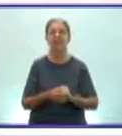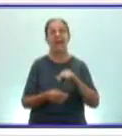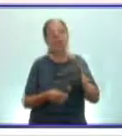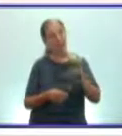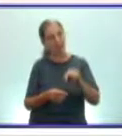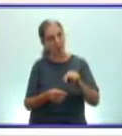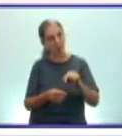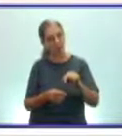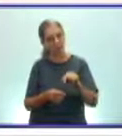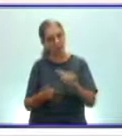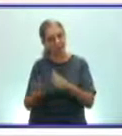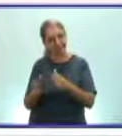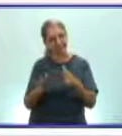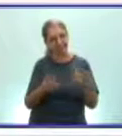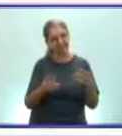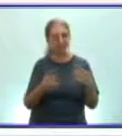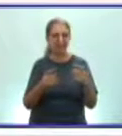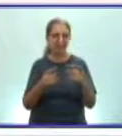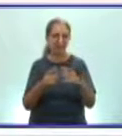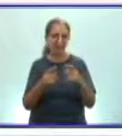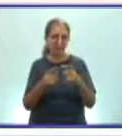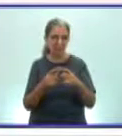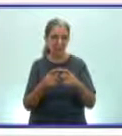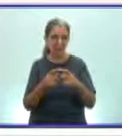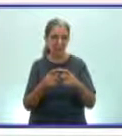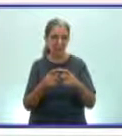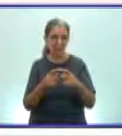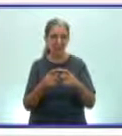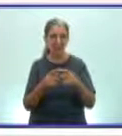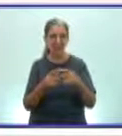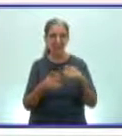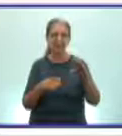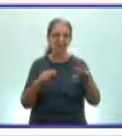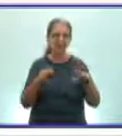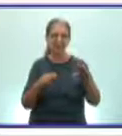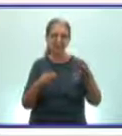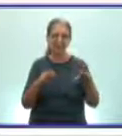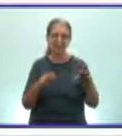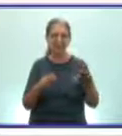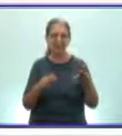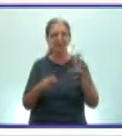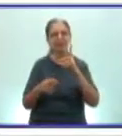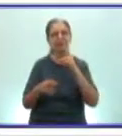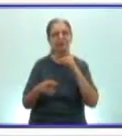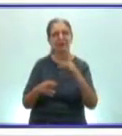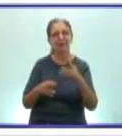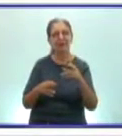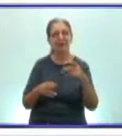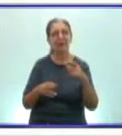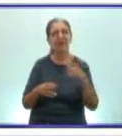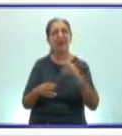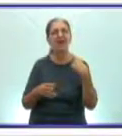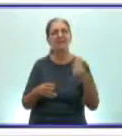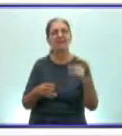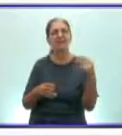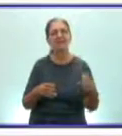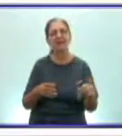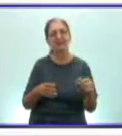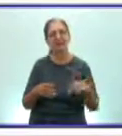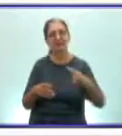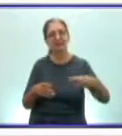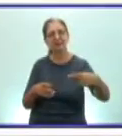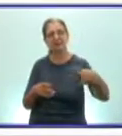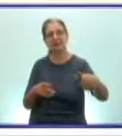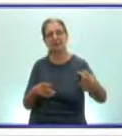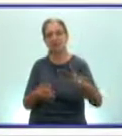propongo calcular el promedio de los resultados obtenidos en la actividad sistemática.